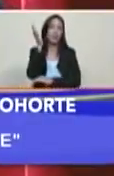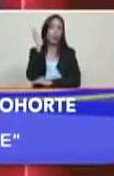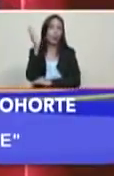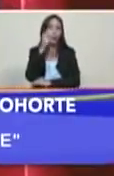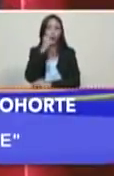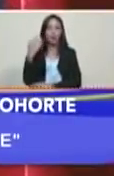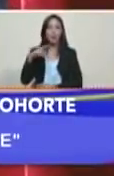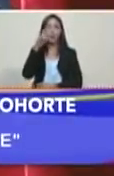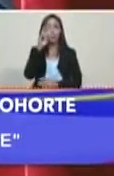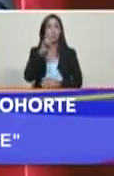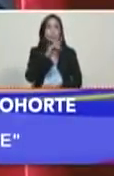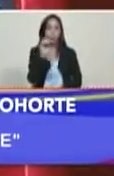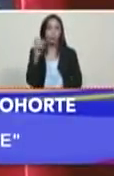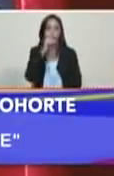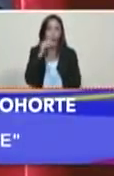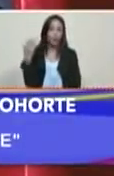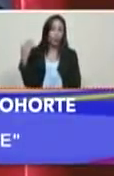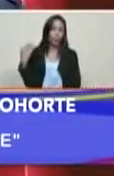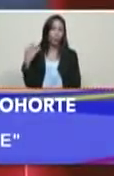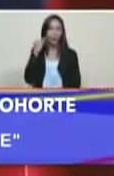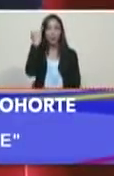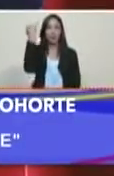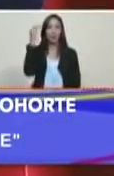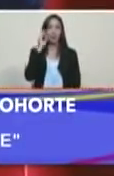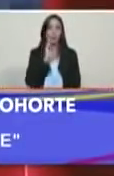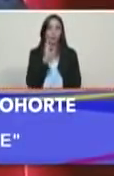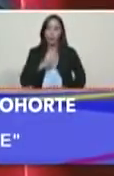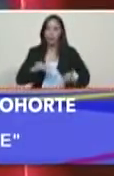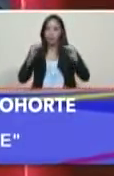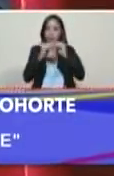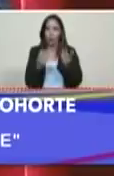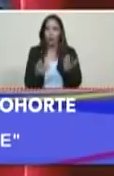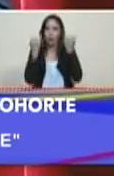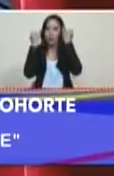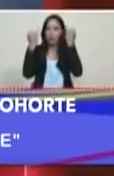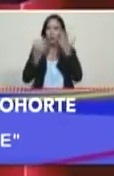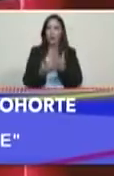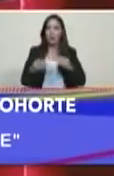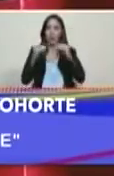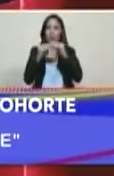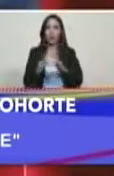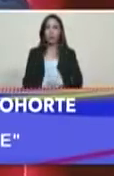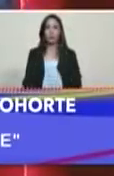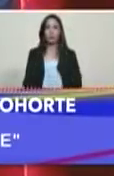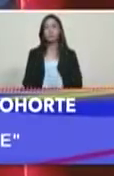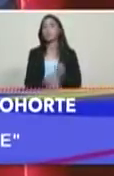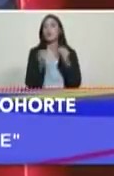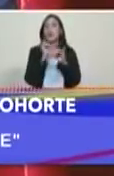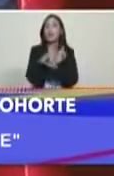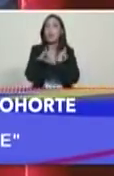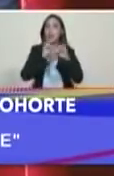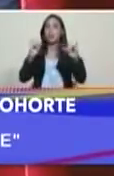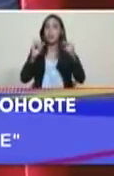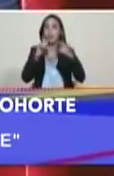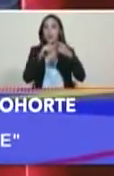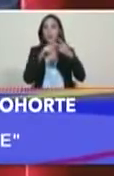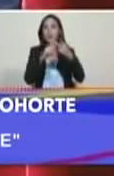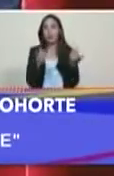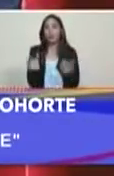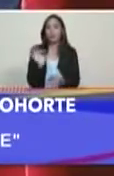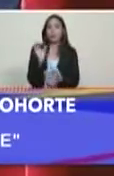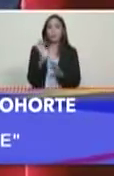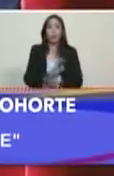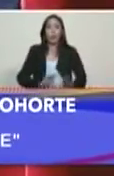hace 200 años. Van juntos los conceptos. Independencia o nada,